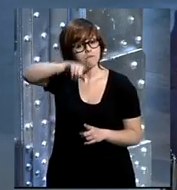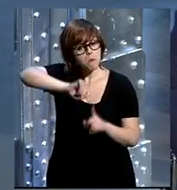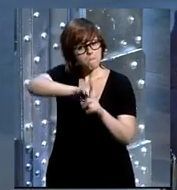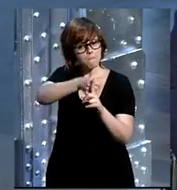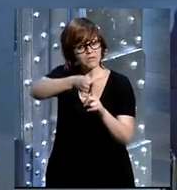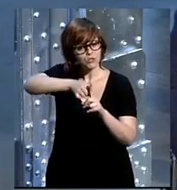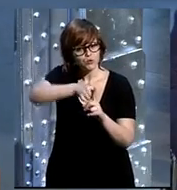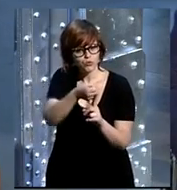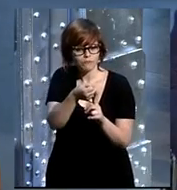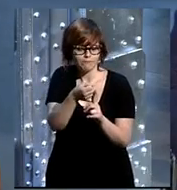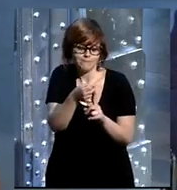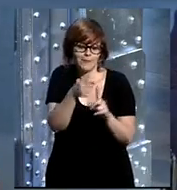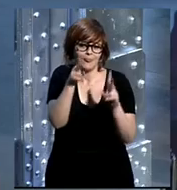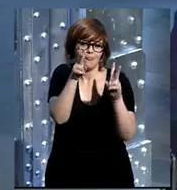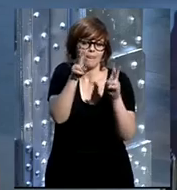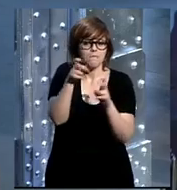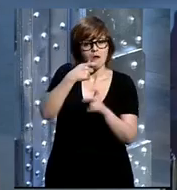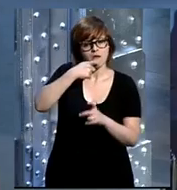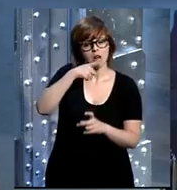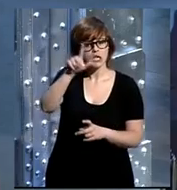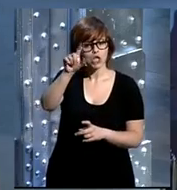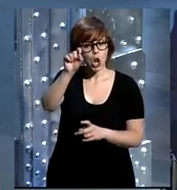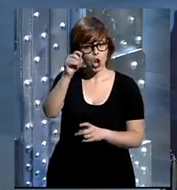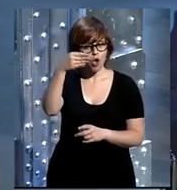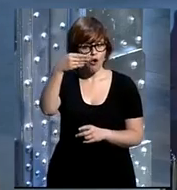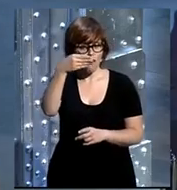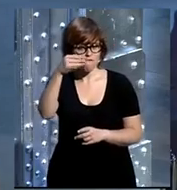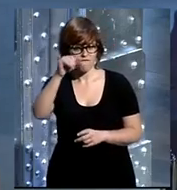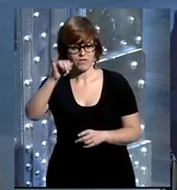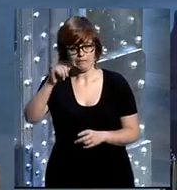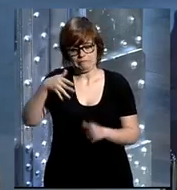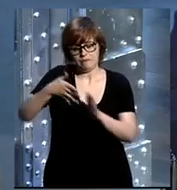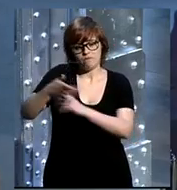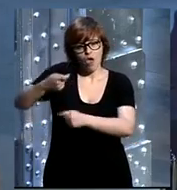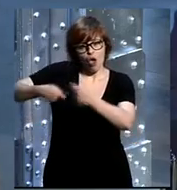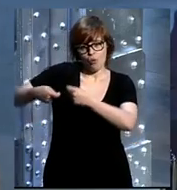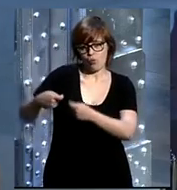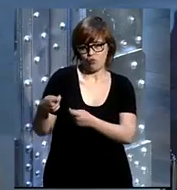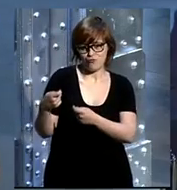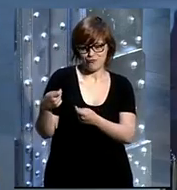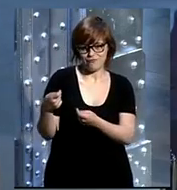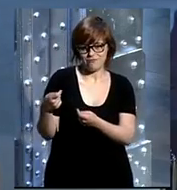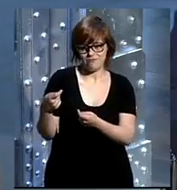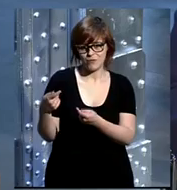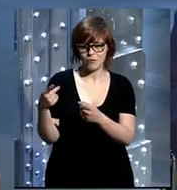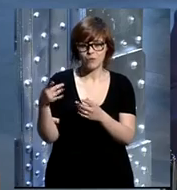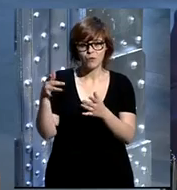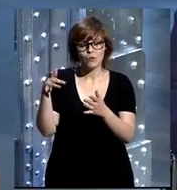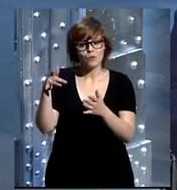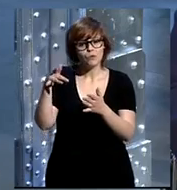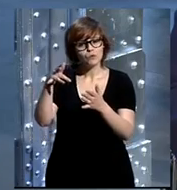lado, la acción del lobby que estaban desarrollando las empresas que